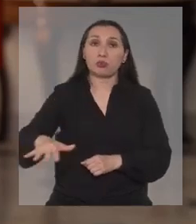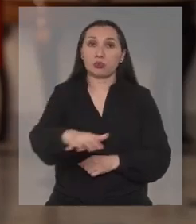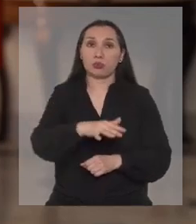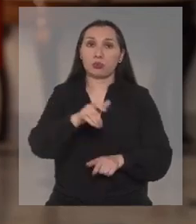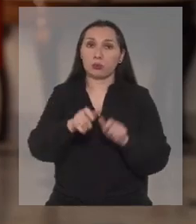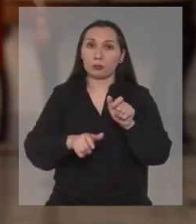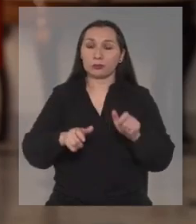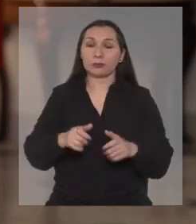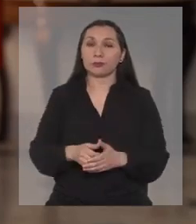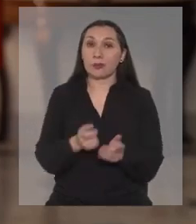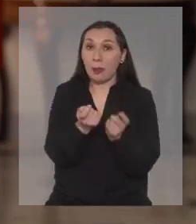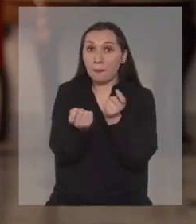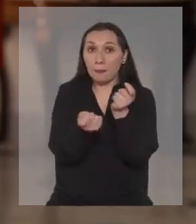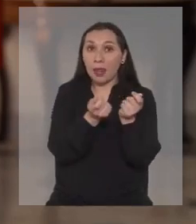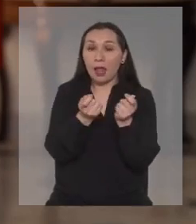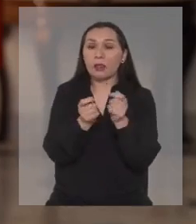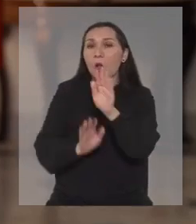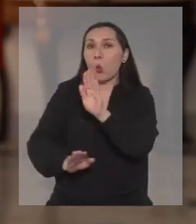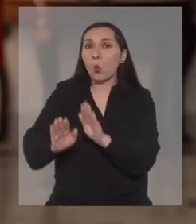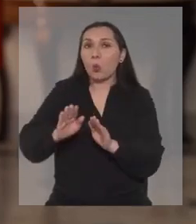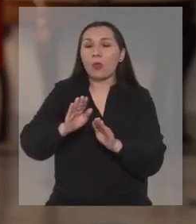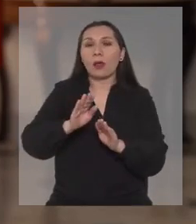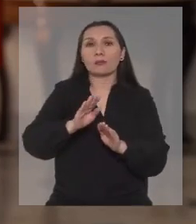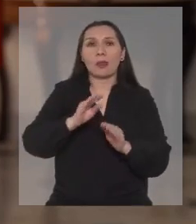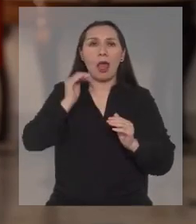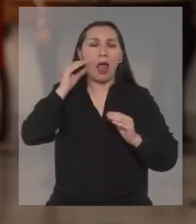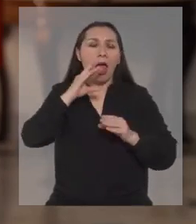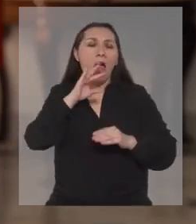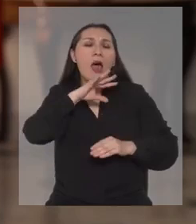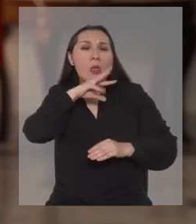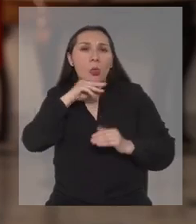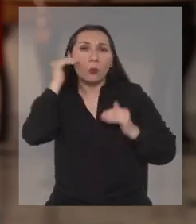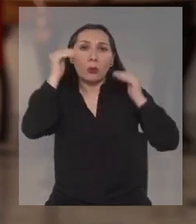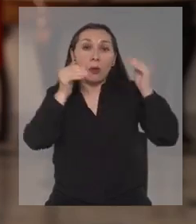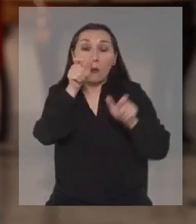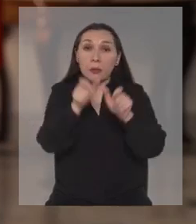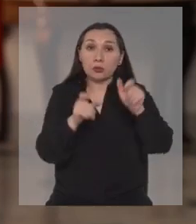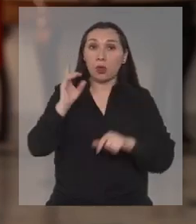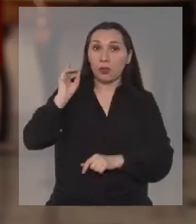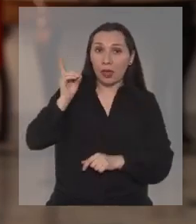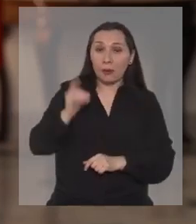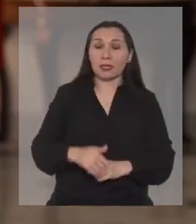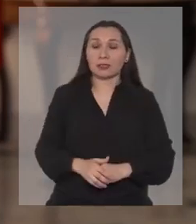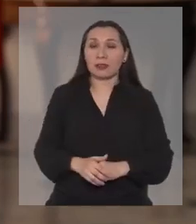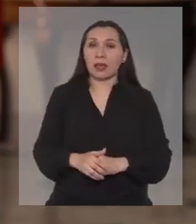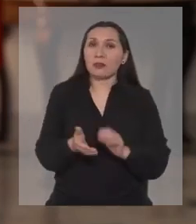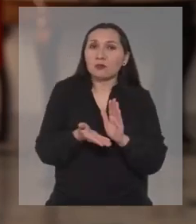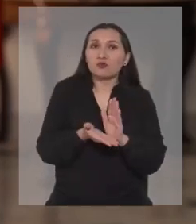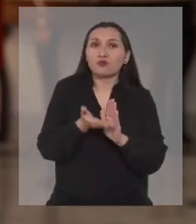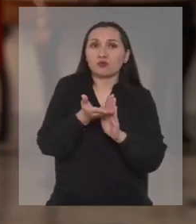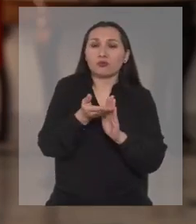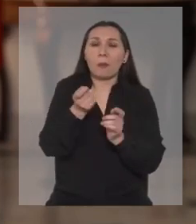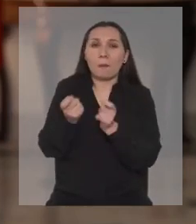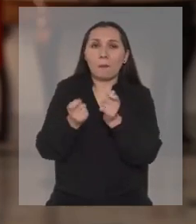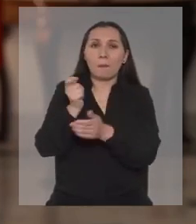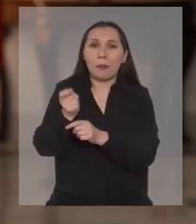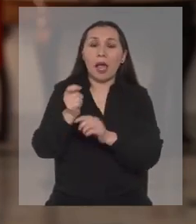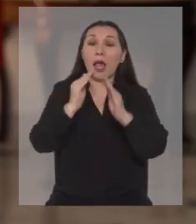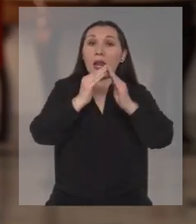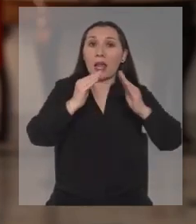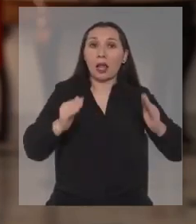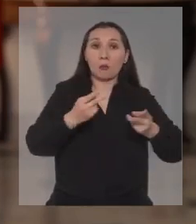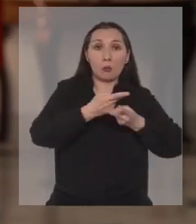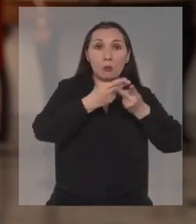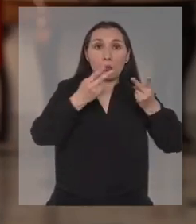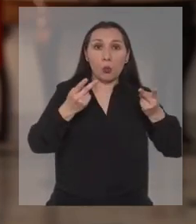la sociedad cursos para el cuidado de los adultos mayores y personas con discapacidad para aumentar el financiamiento de